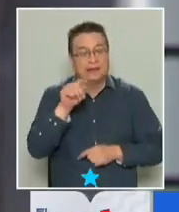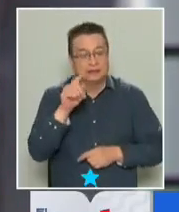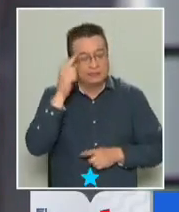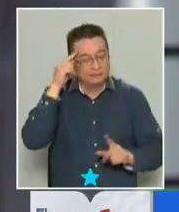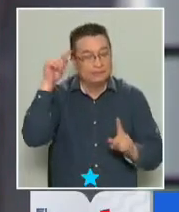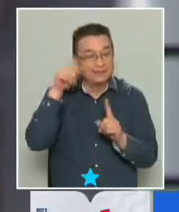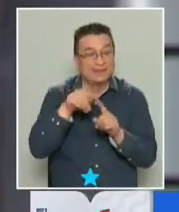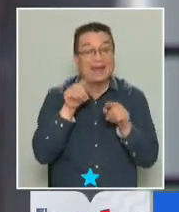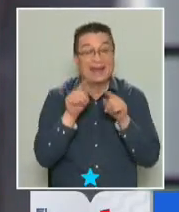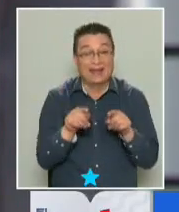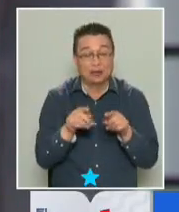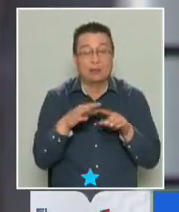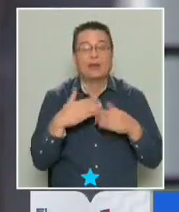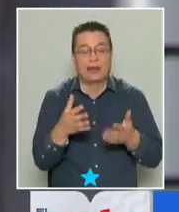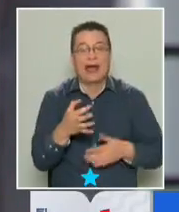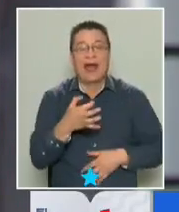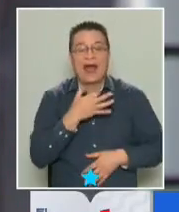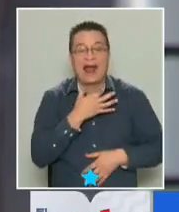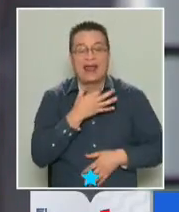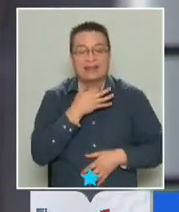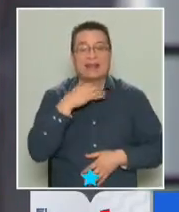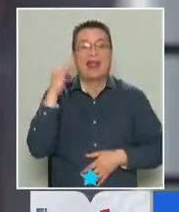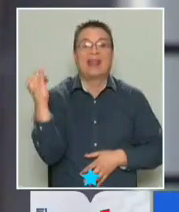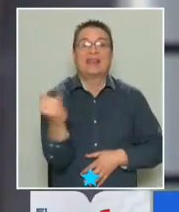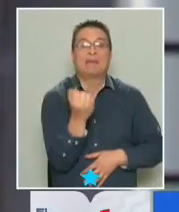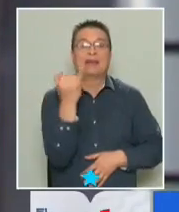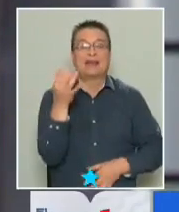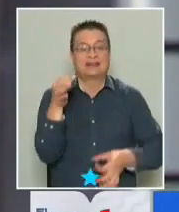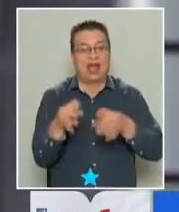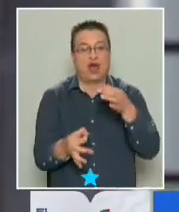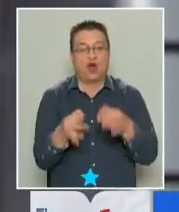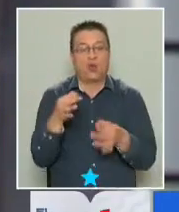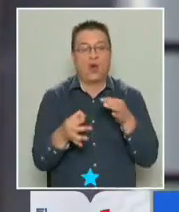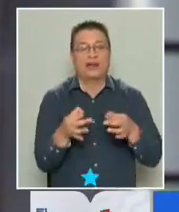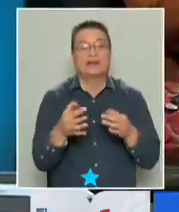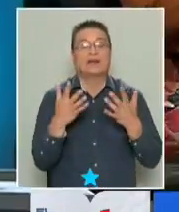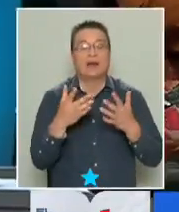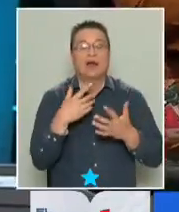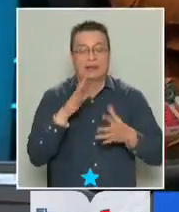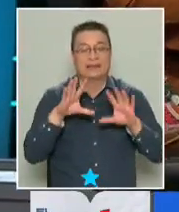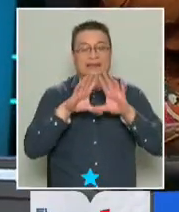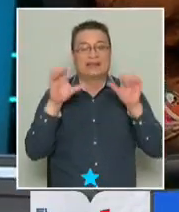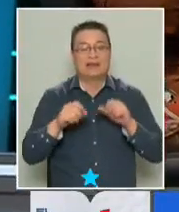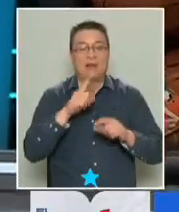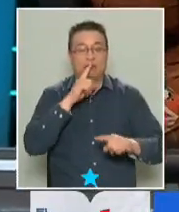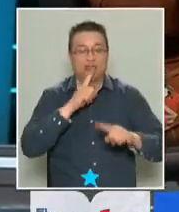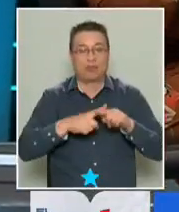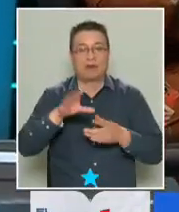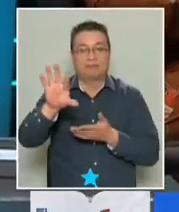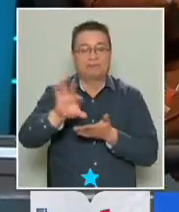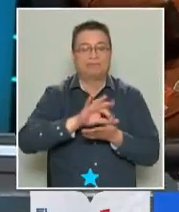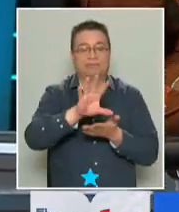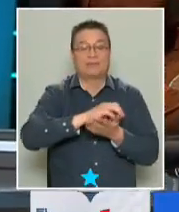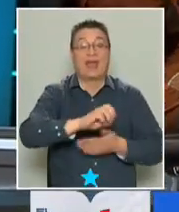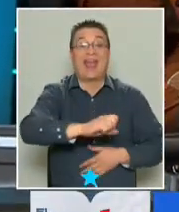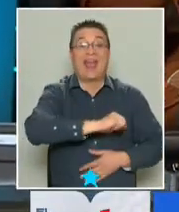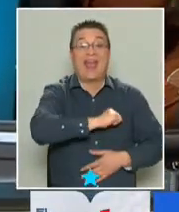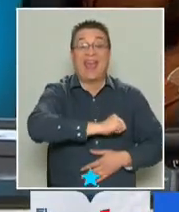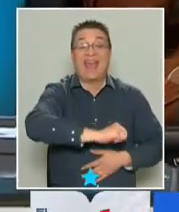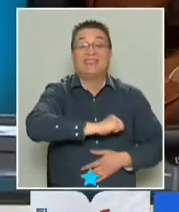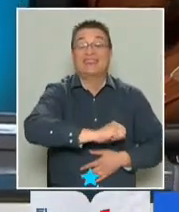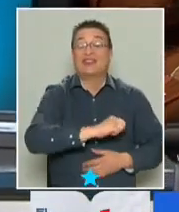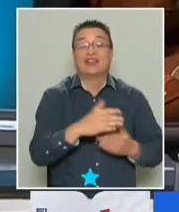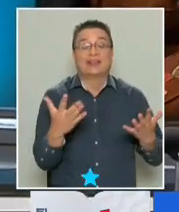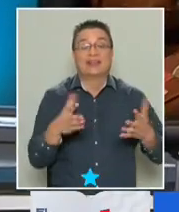tienen es justamente garantizar la independencia de los jueces básicamente en el sistema de nombramiento evitando que